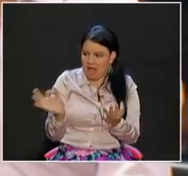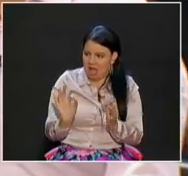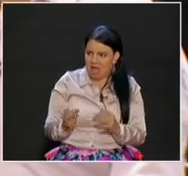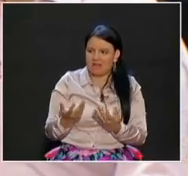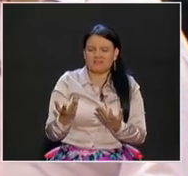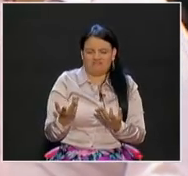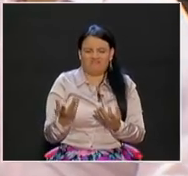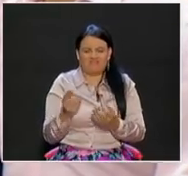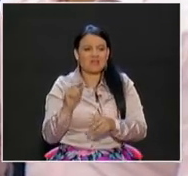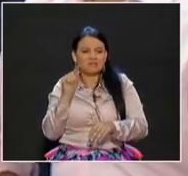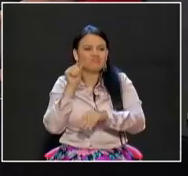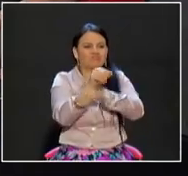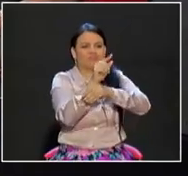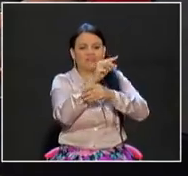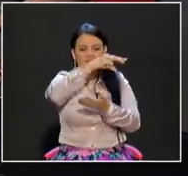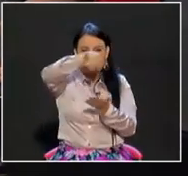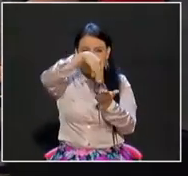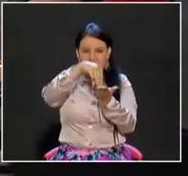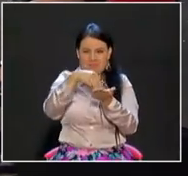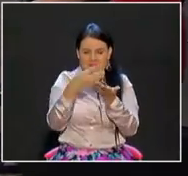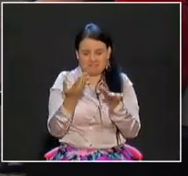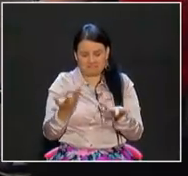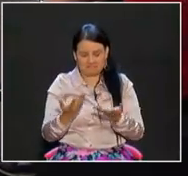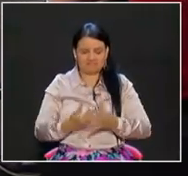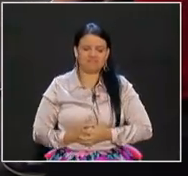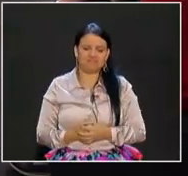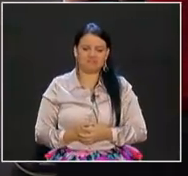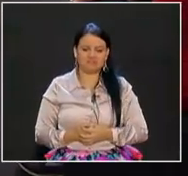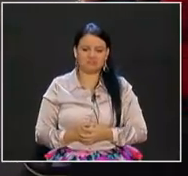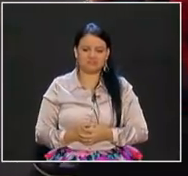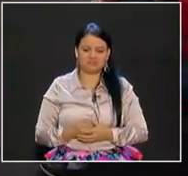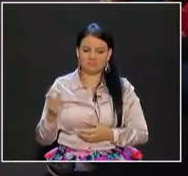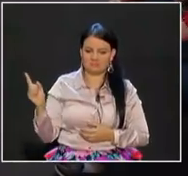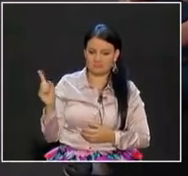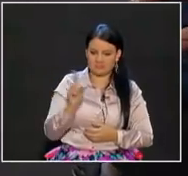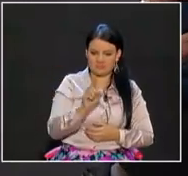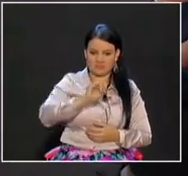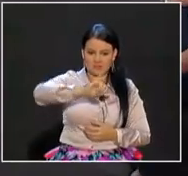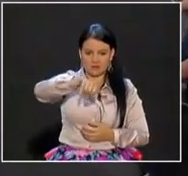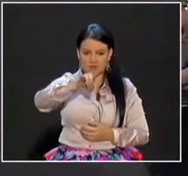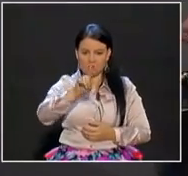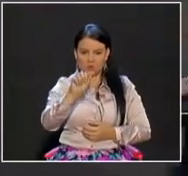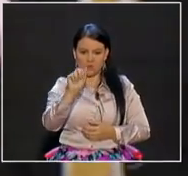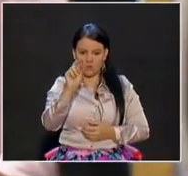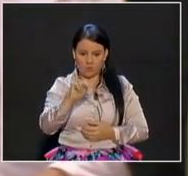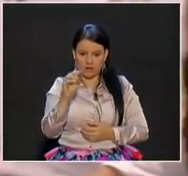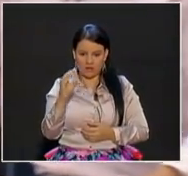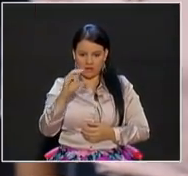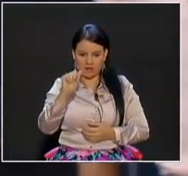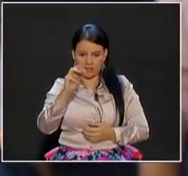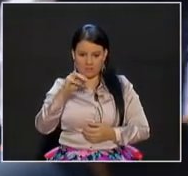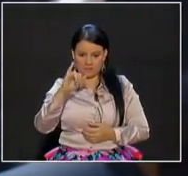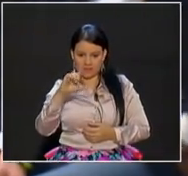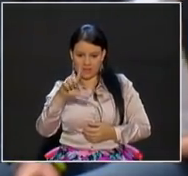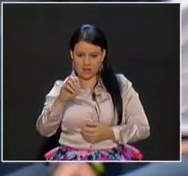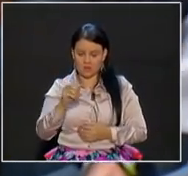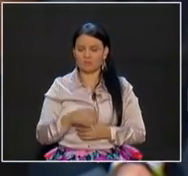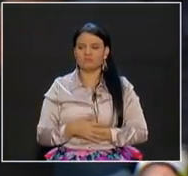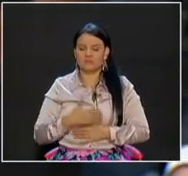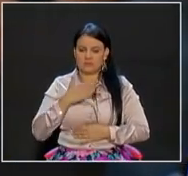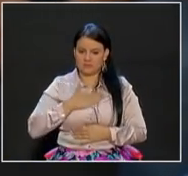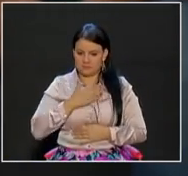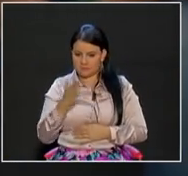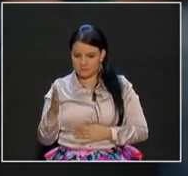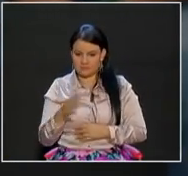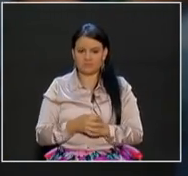tenemos para los antioqueños sigue el candidato con camilo restrepo del partido conservador antioqueños buenas noches yo soy juan camilo